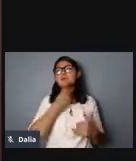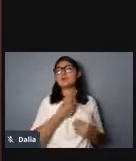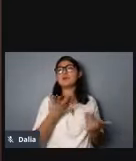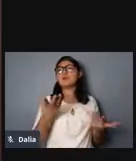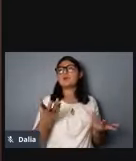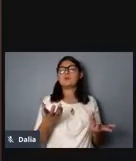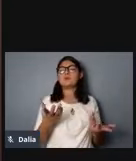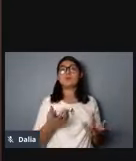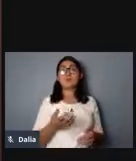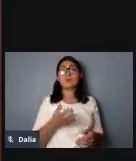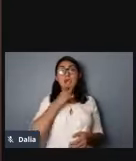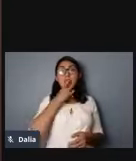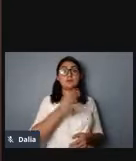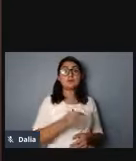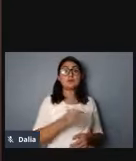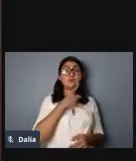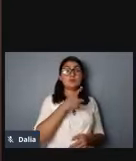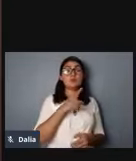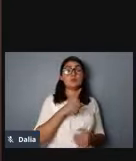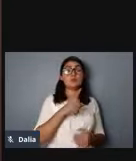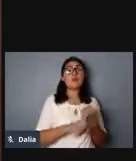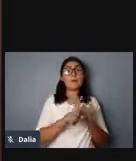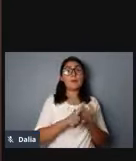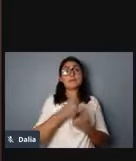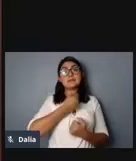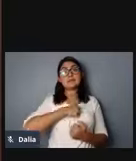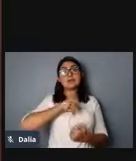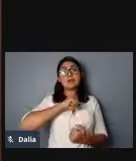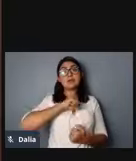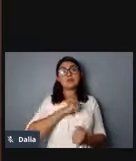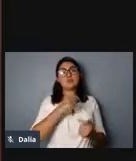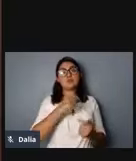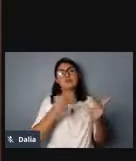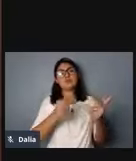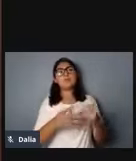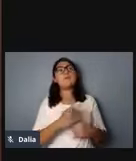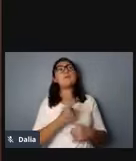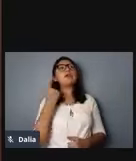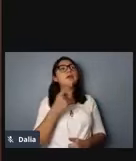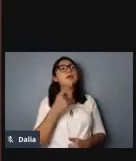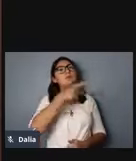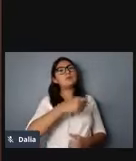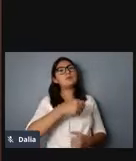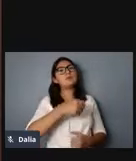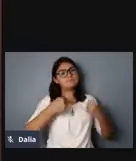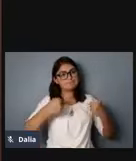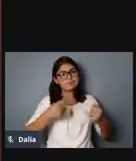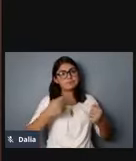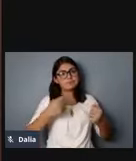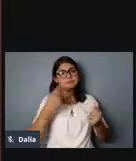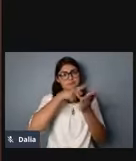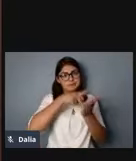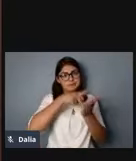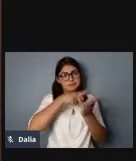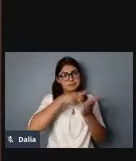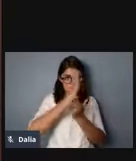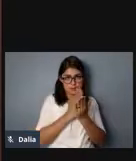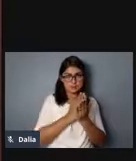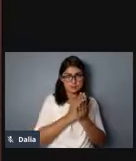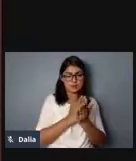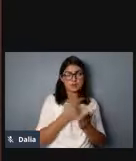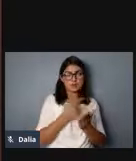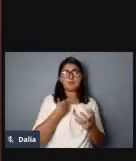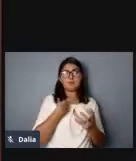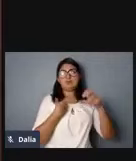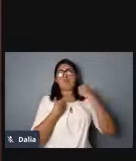muchos problemas de salud por el peso. Quiero ser responsable conmigo y entonces ocuparme de mí